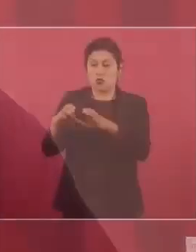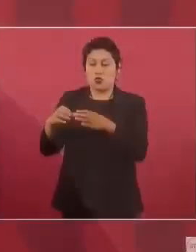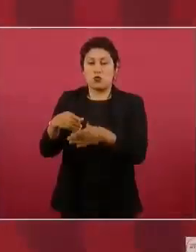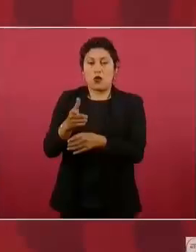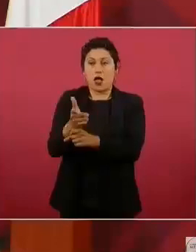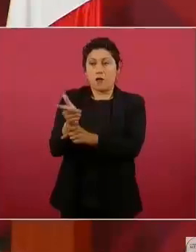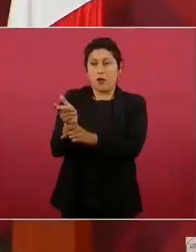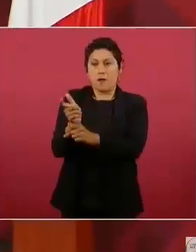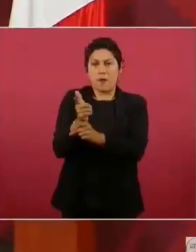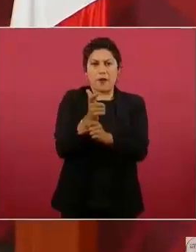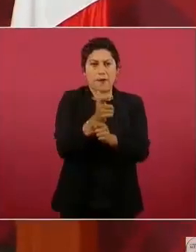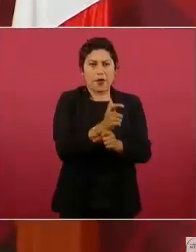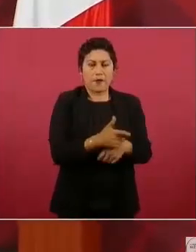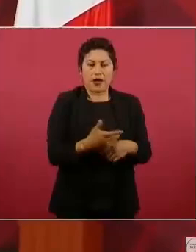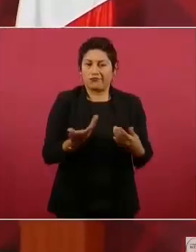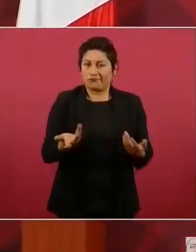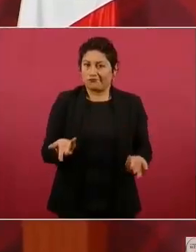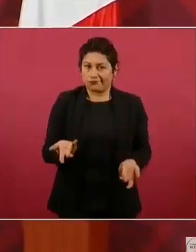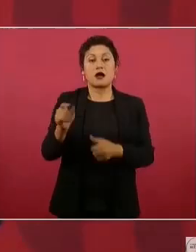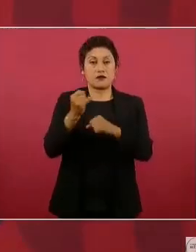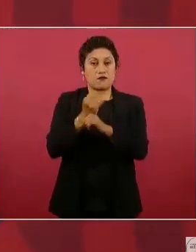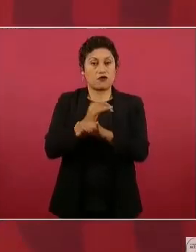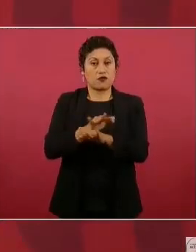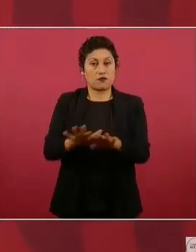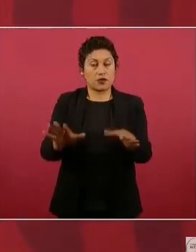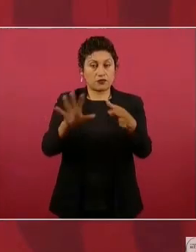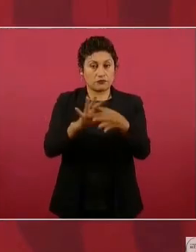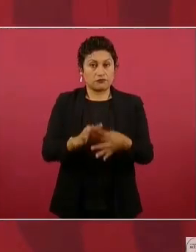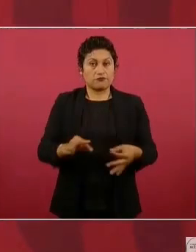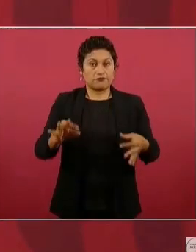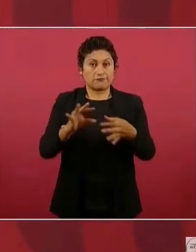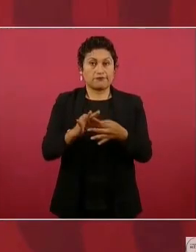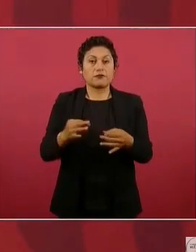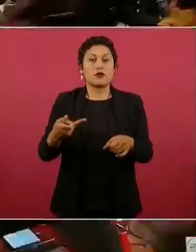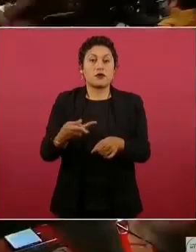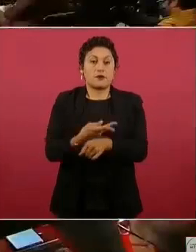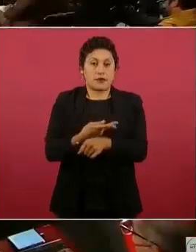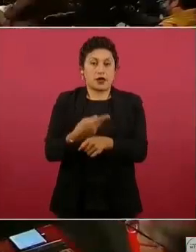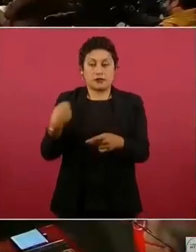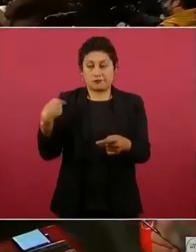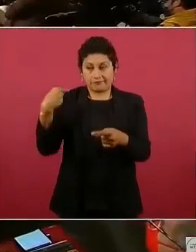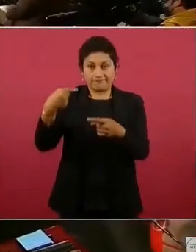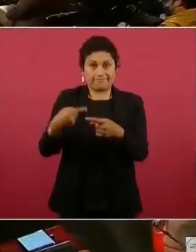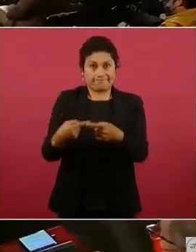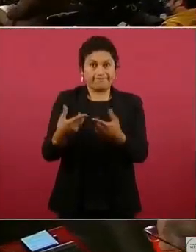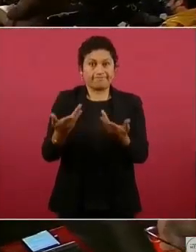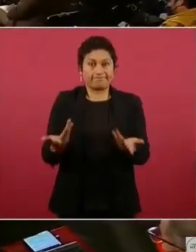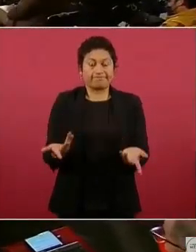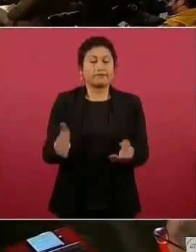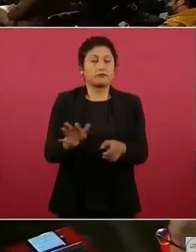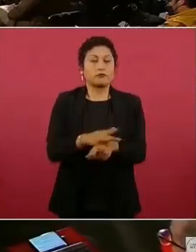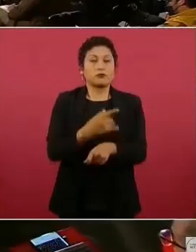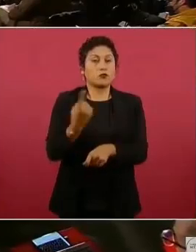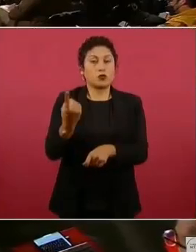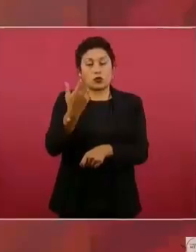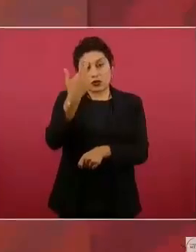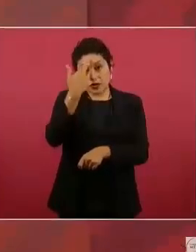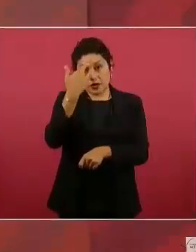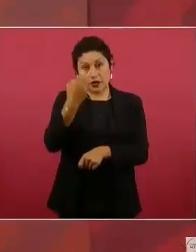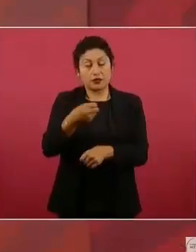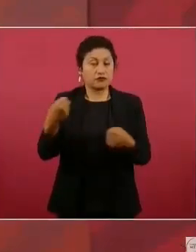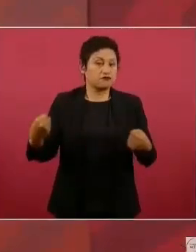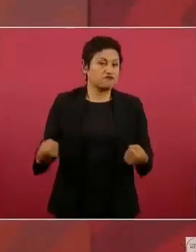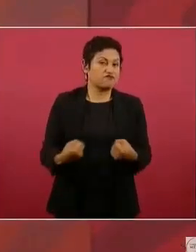y marinos sigan protegiendo a mexicanos después del 2024. ¿Qué les parece si vemos el planteamiento de